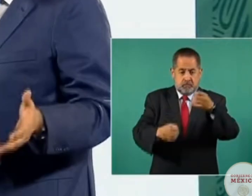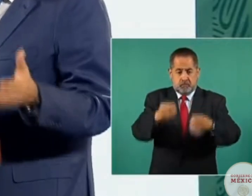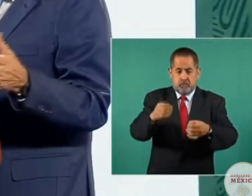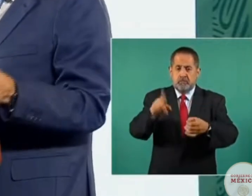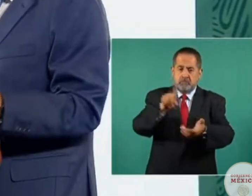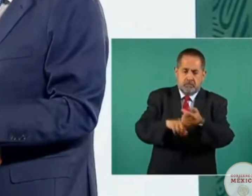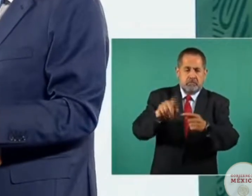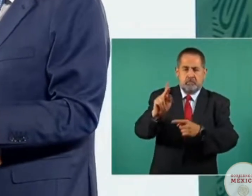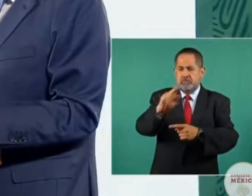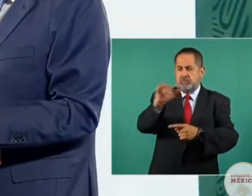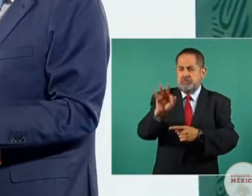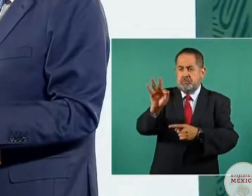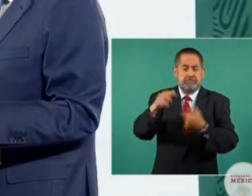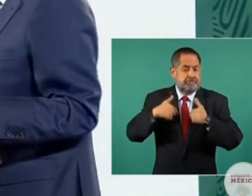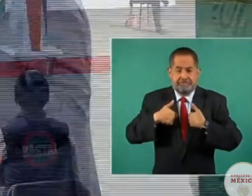Poder Judicial.